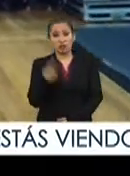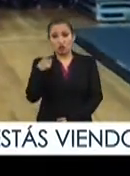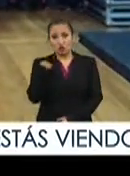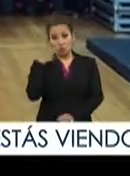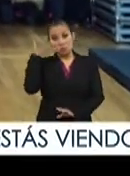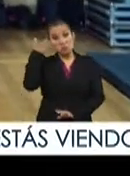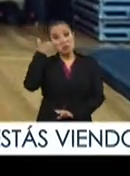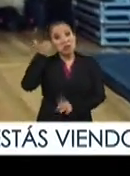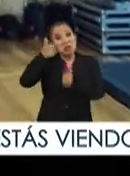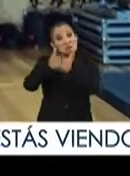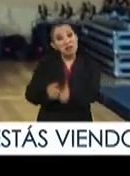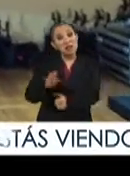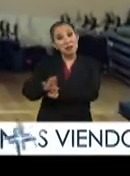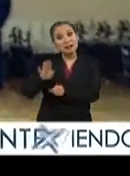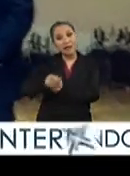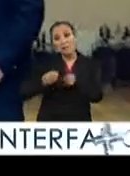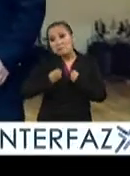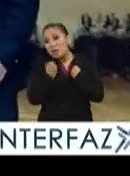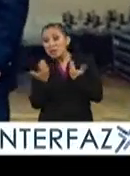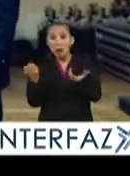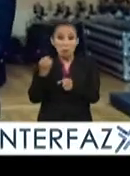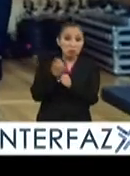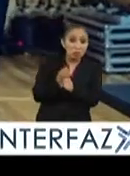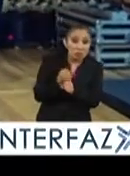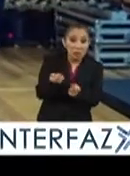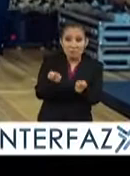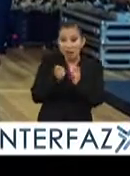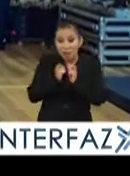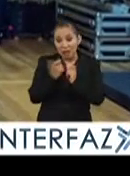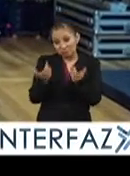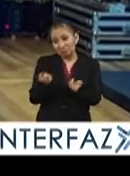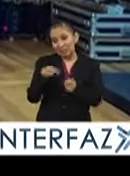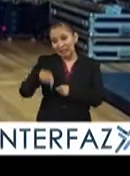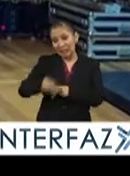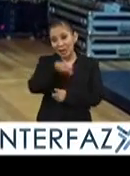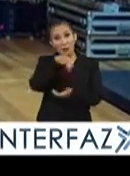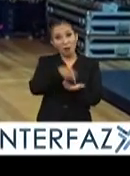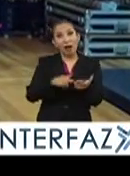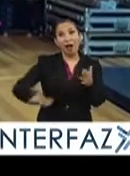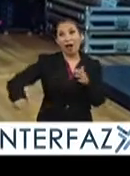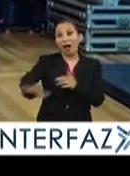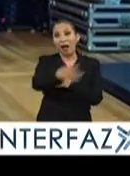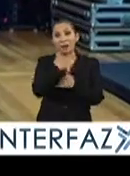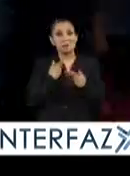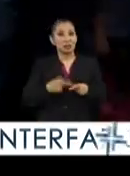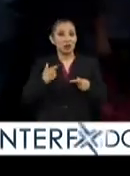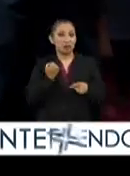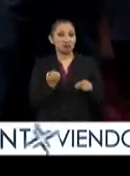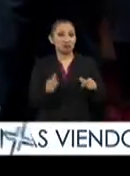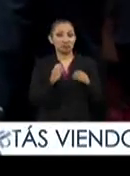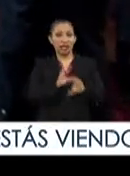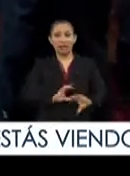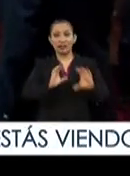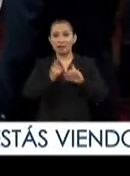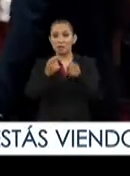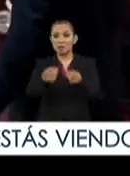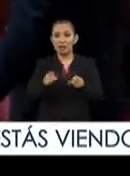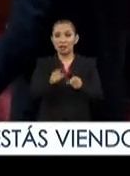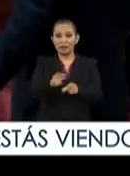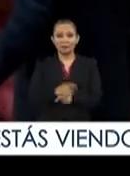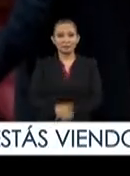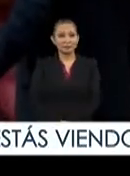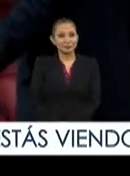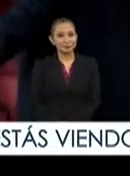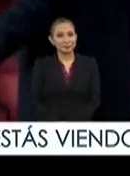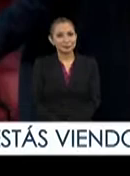son permanecer en Brasil mientras la vida y las oportunidades se le brinden en esta tierra de grandes músicos y cantantes